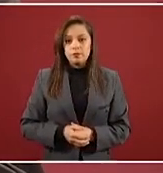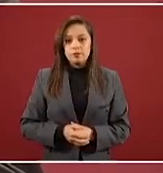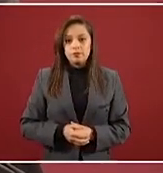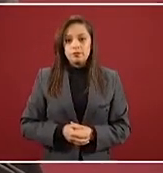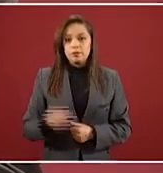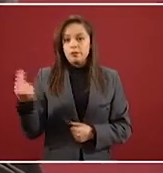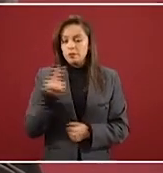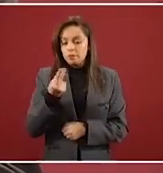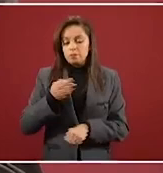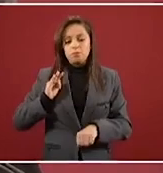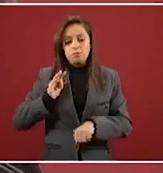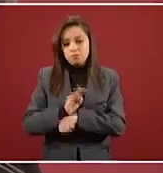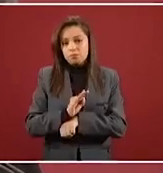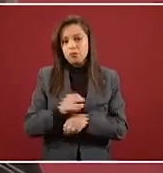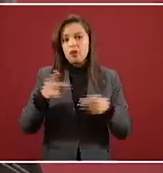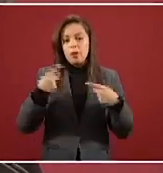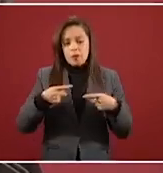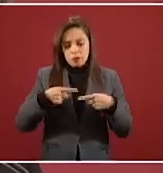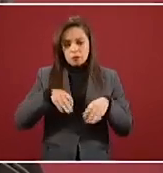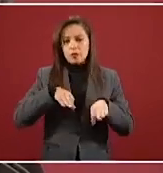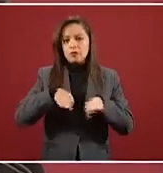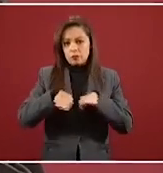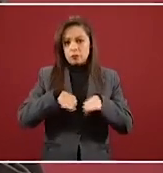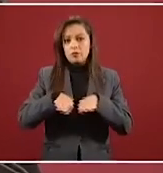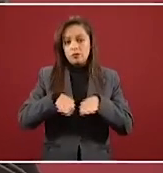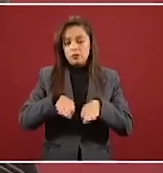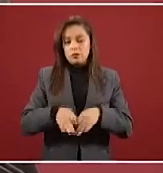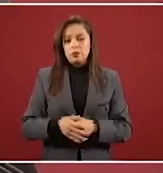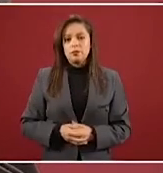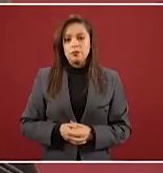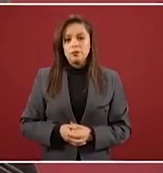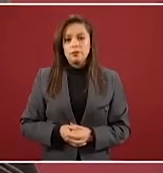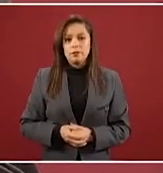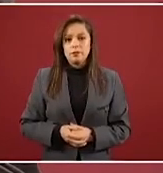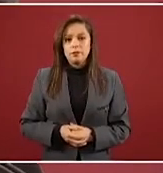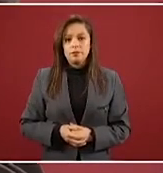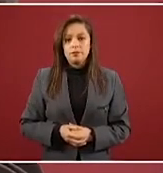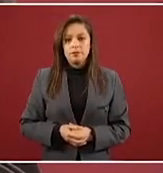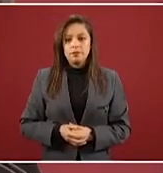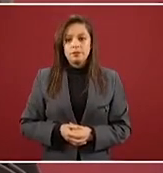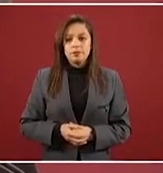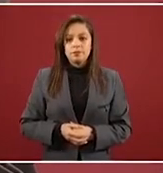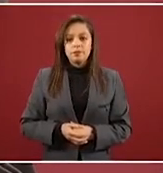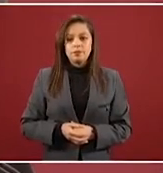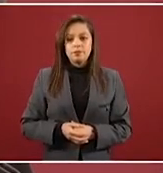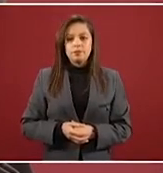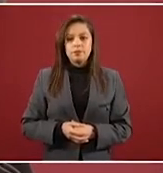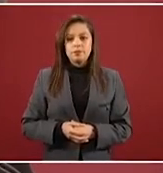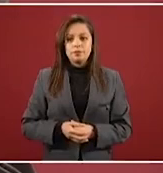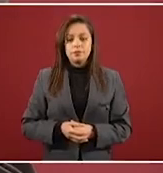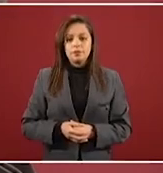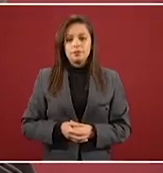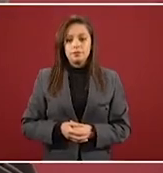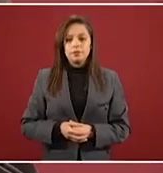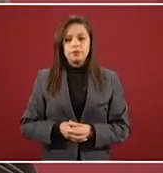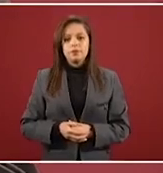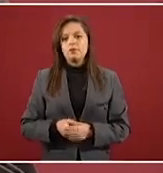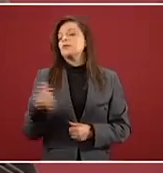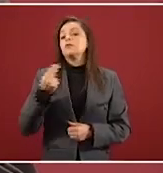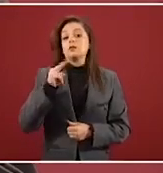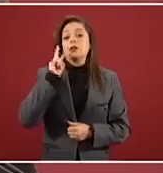proteger a los trabajadores. Hay que ver los casos. En el caso de Notimex ha habido